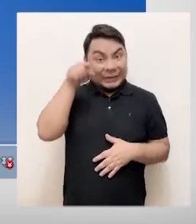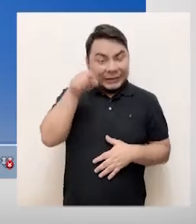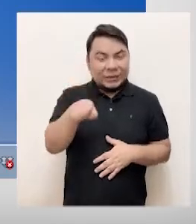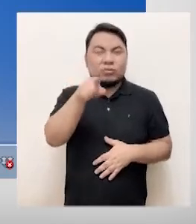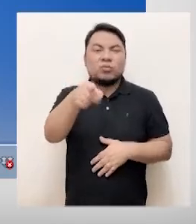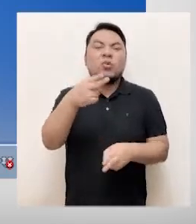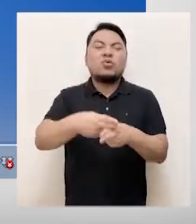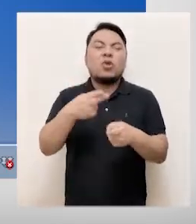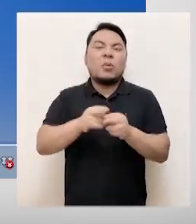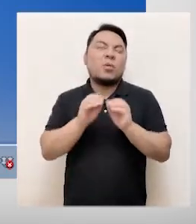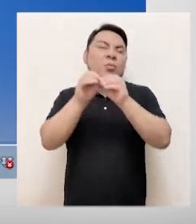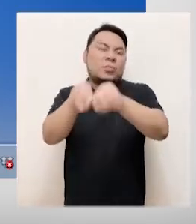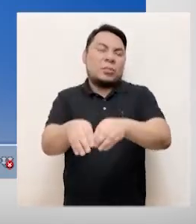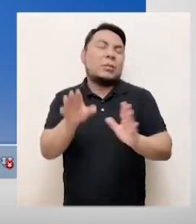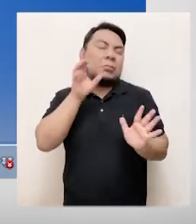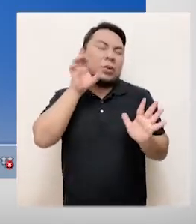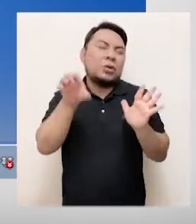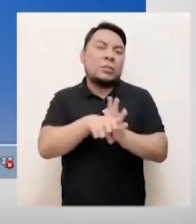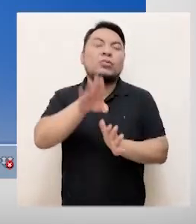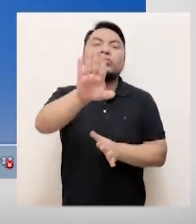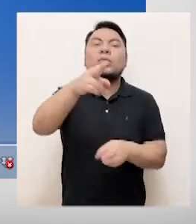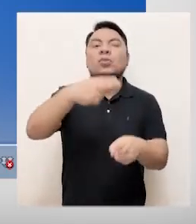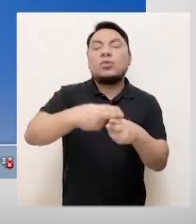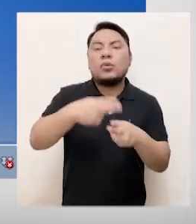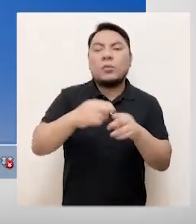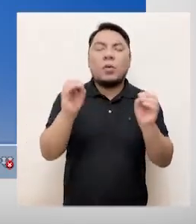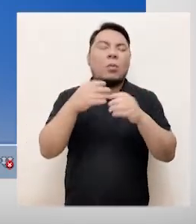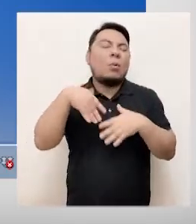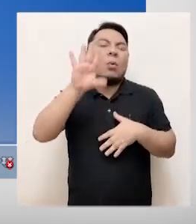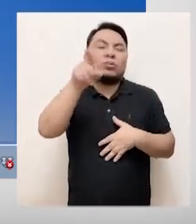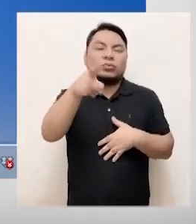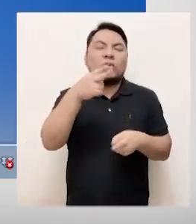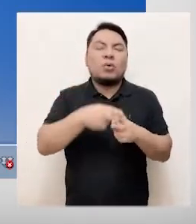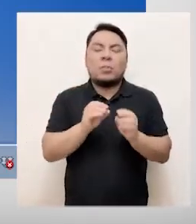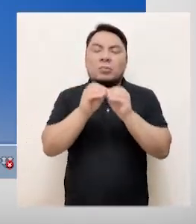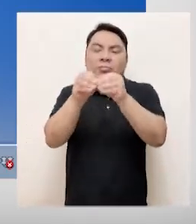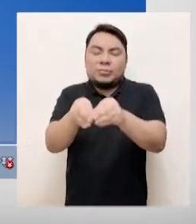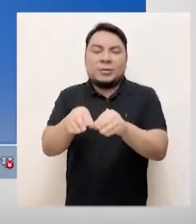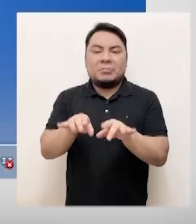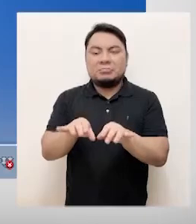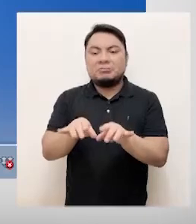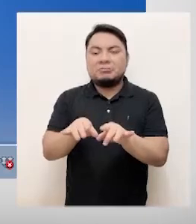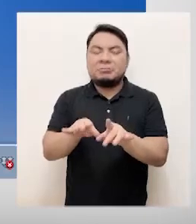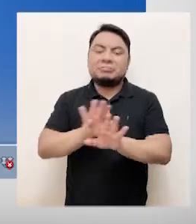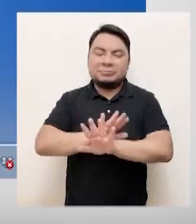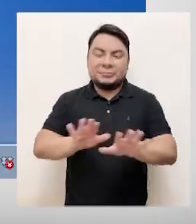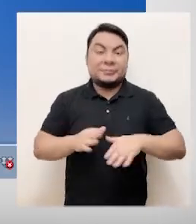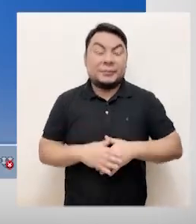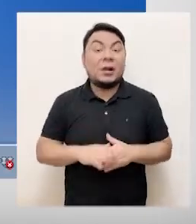azul. Ahí escriba un nombre, por ejemplo, su nombre o cualquier otro que usted prefiera.